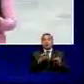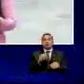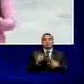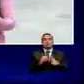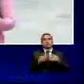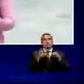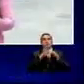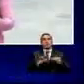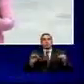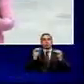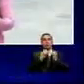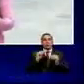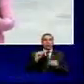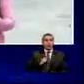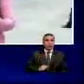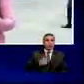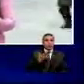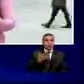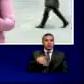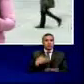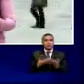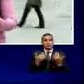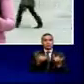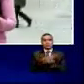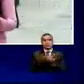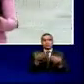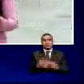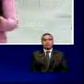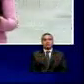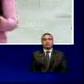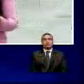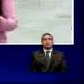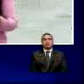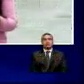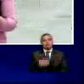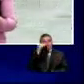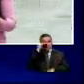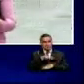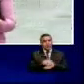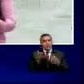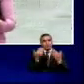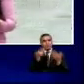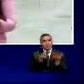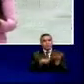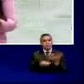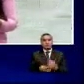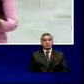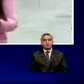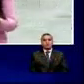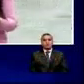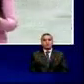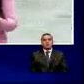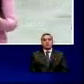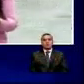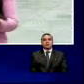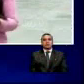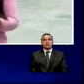nos cuenta más detalles y pormenores de este magno evento. Karen, muy buenas tardes, adelante.